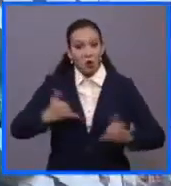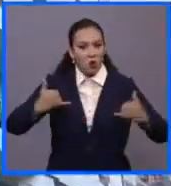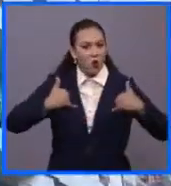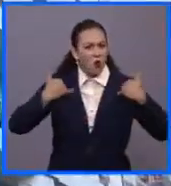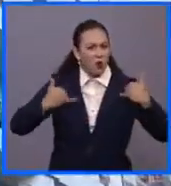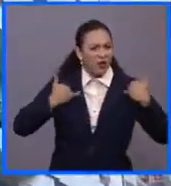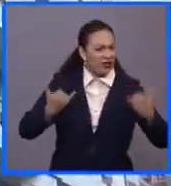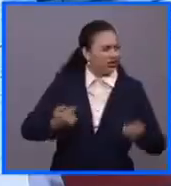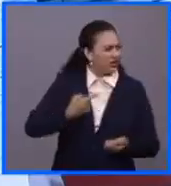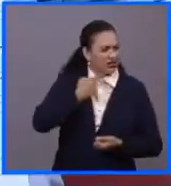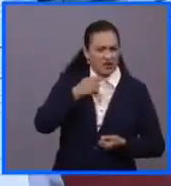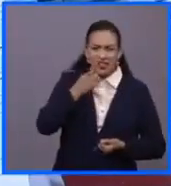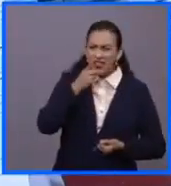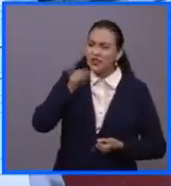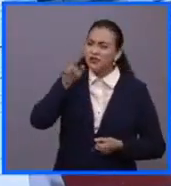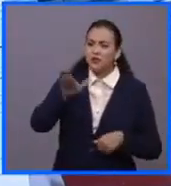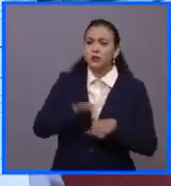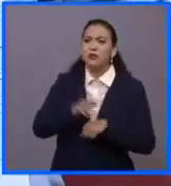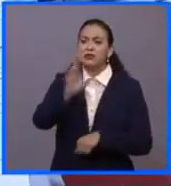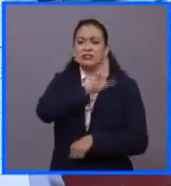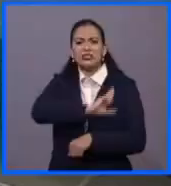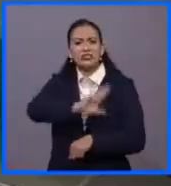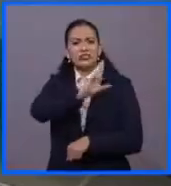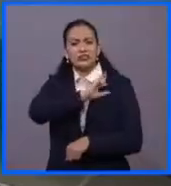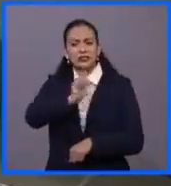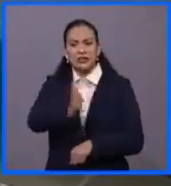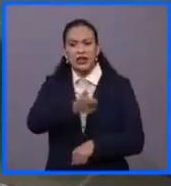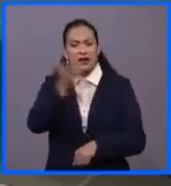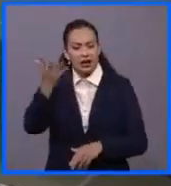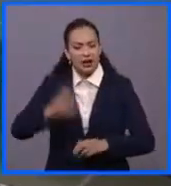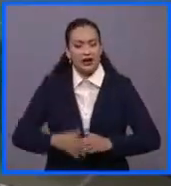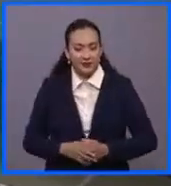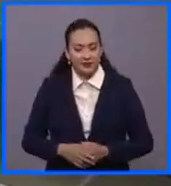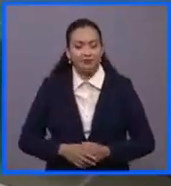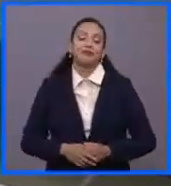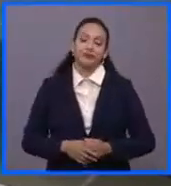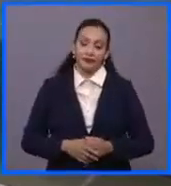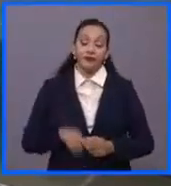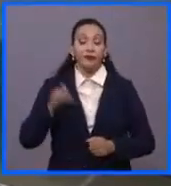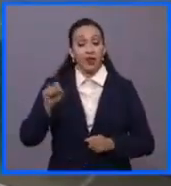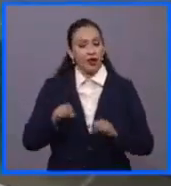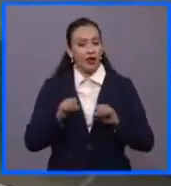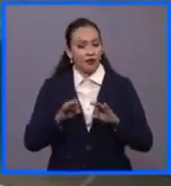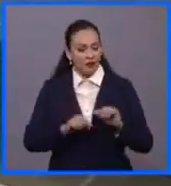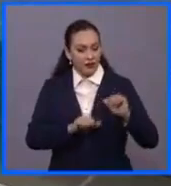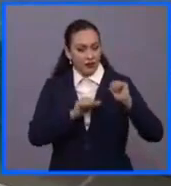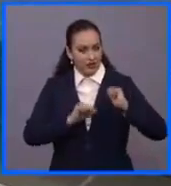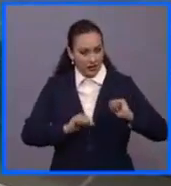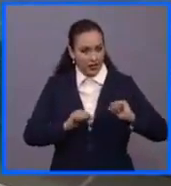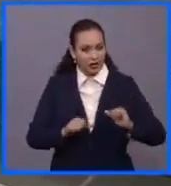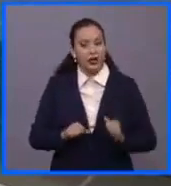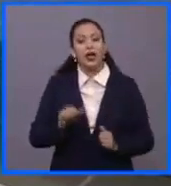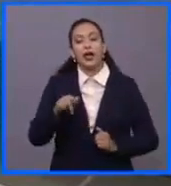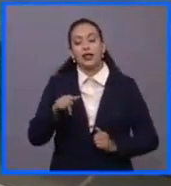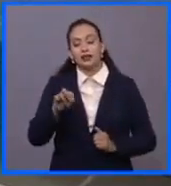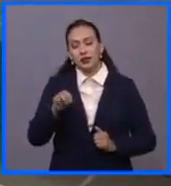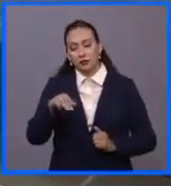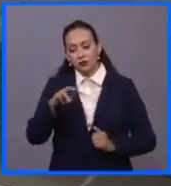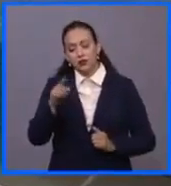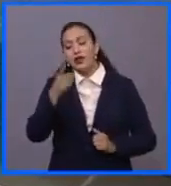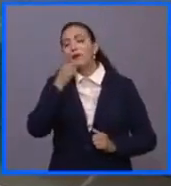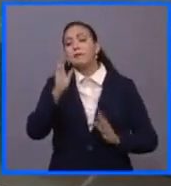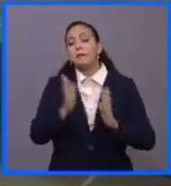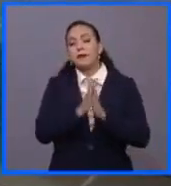rentas y la disputa por el territorio urbano, aseguró el secretario de Vivienda de la Ciudad de México, Anti Muñoz Santini,